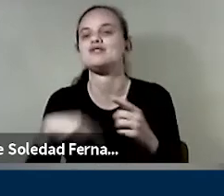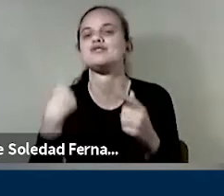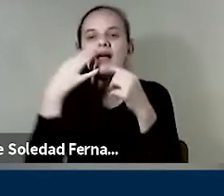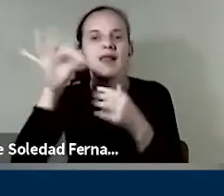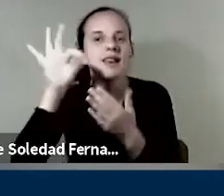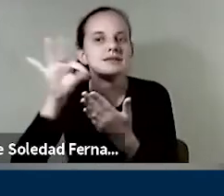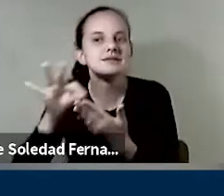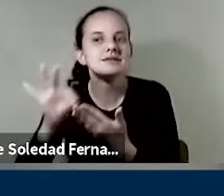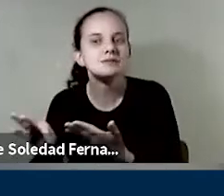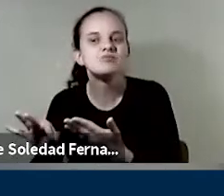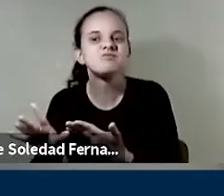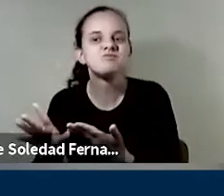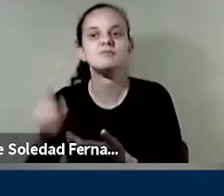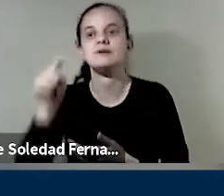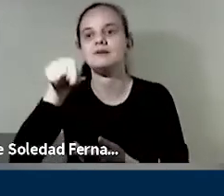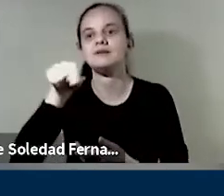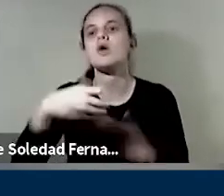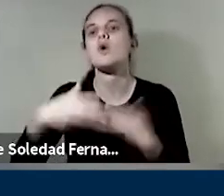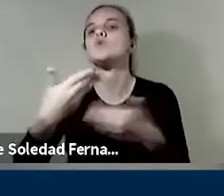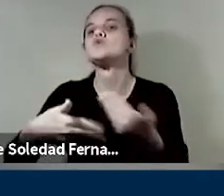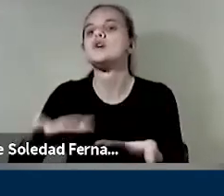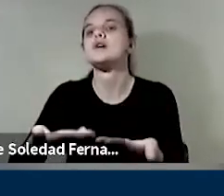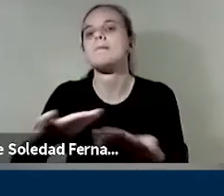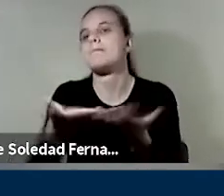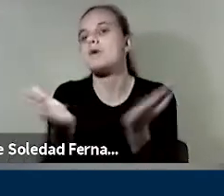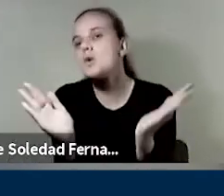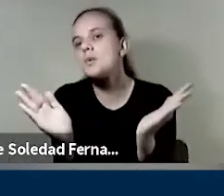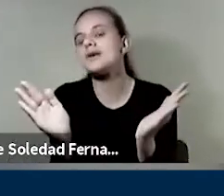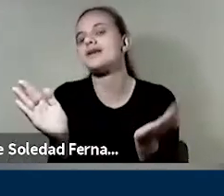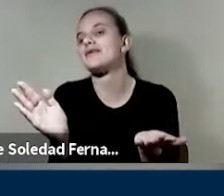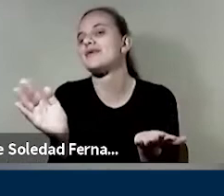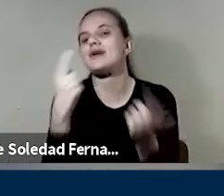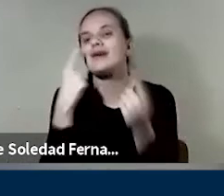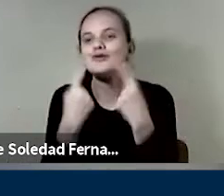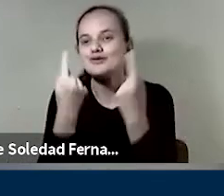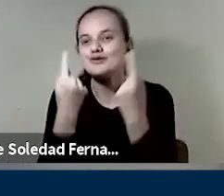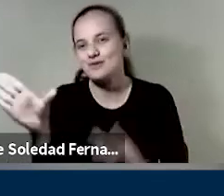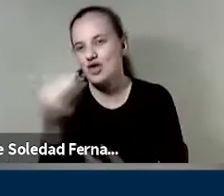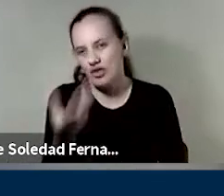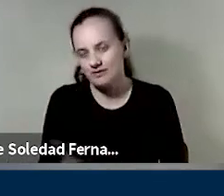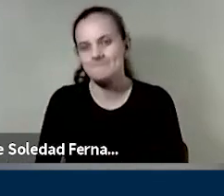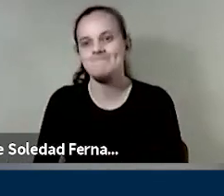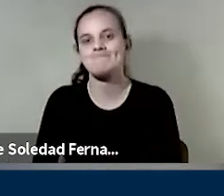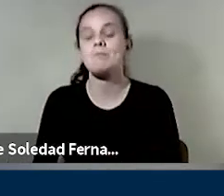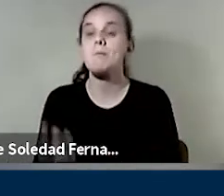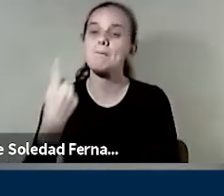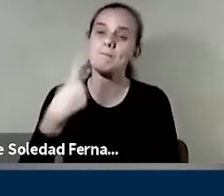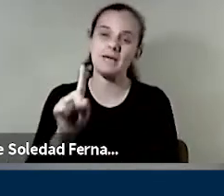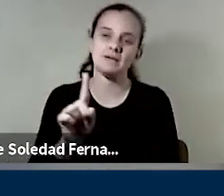vemos equivocados o mal hechos cuando analizamos las páginas web. Entonces son los de más uso